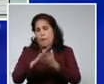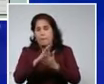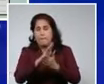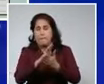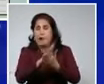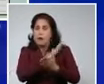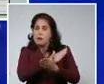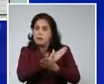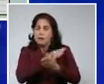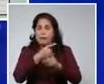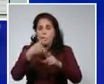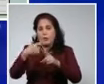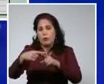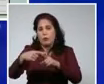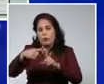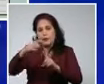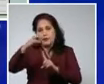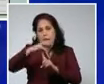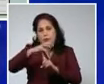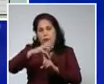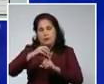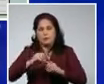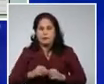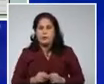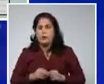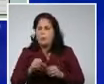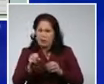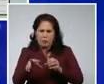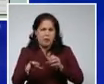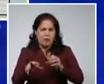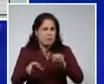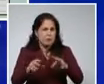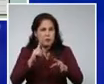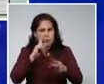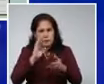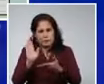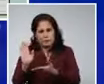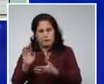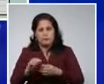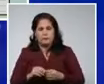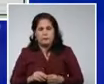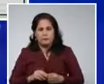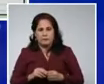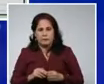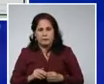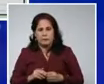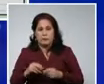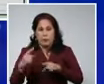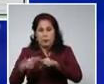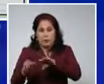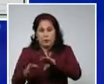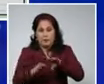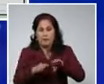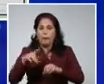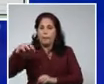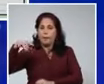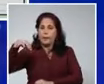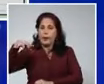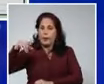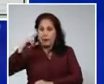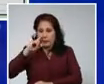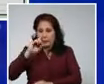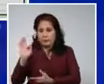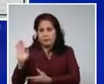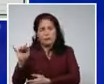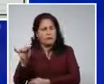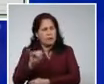Bari. Como ustedes ven, una dispersión en el territorio. Pinar del Río, ahí tienen